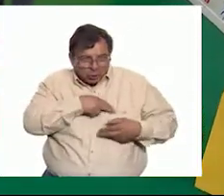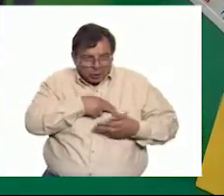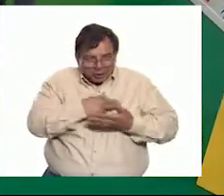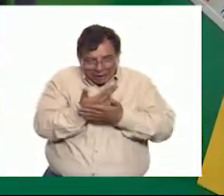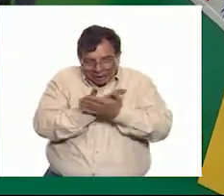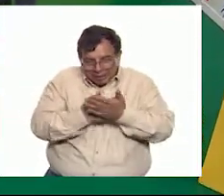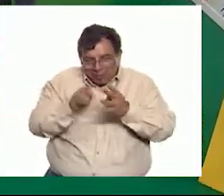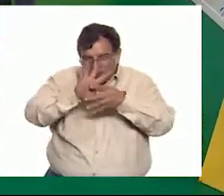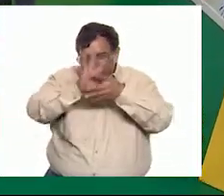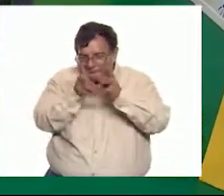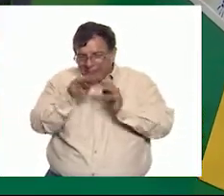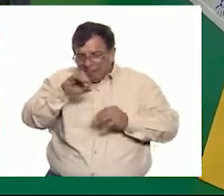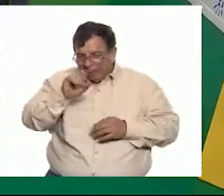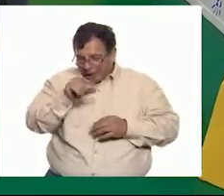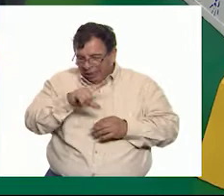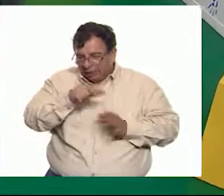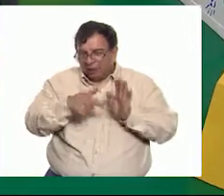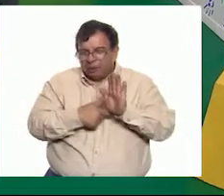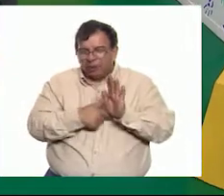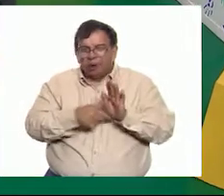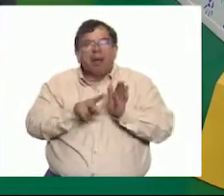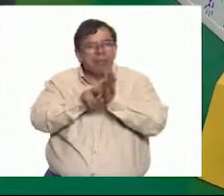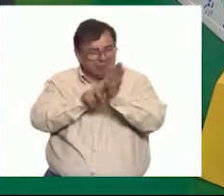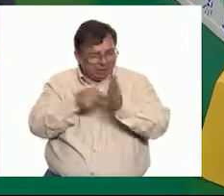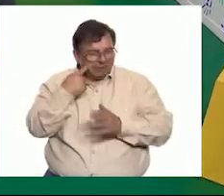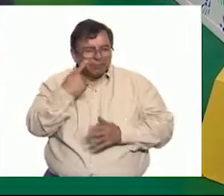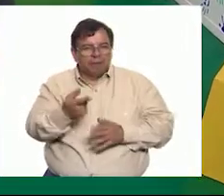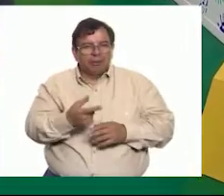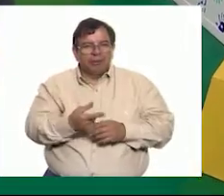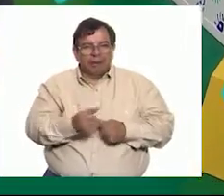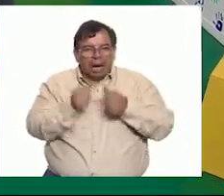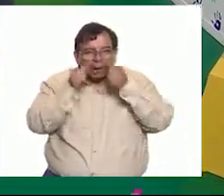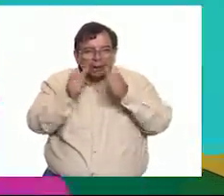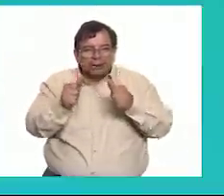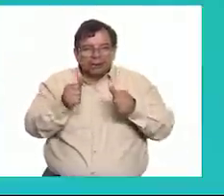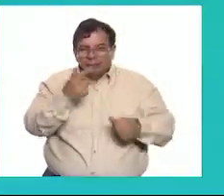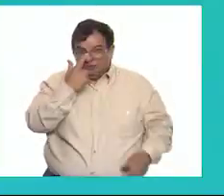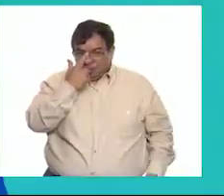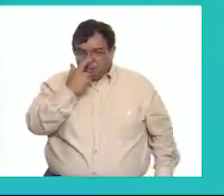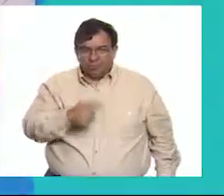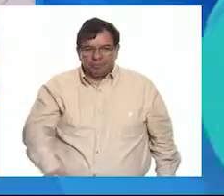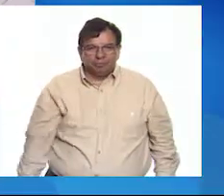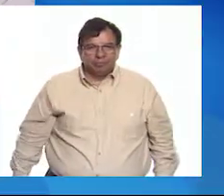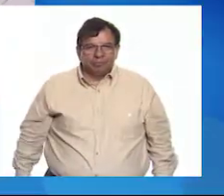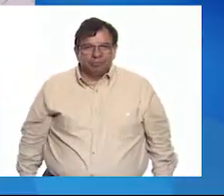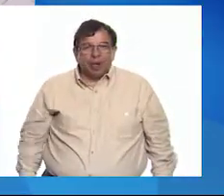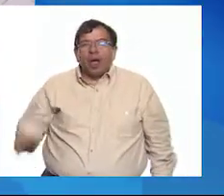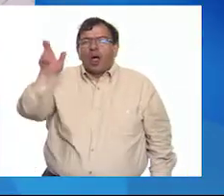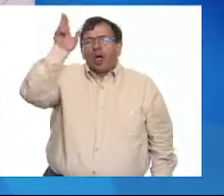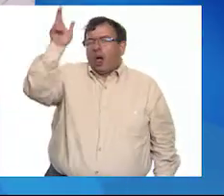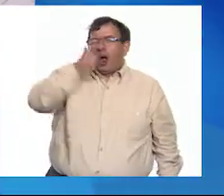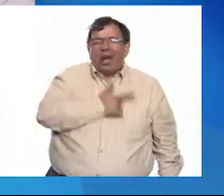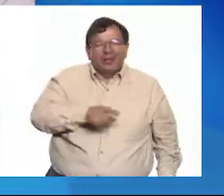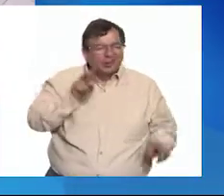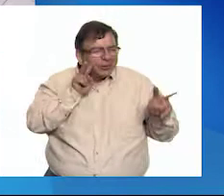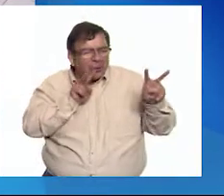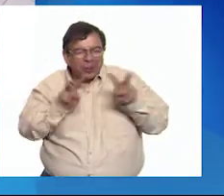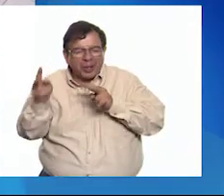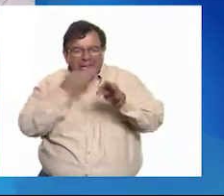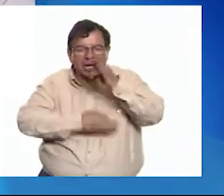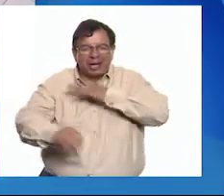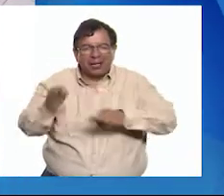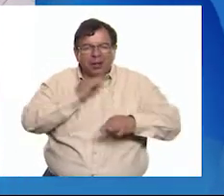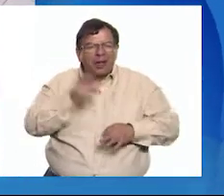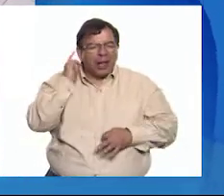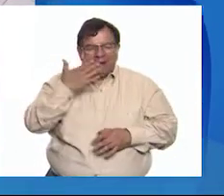nuestros mandalas y ahorita se los enseñamos, vamos a ver el siguiente video. Pongan atención. Hola, ¿qué tal? Qué gusto verlos a todas y todos. Espero